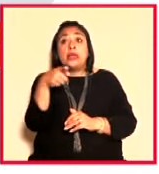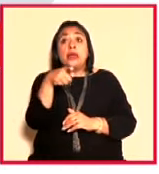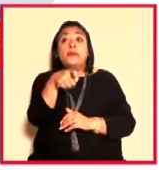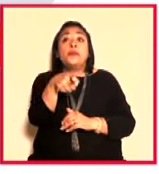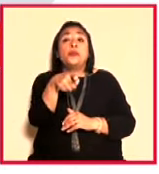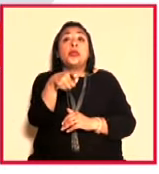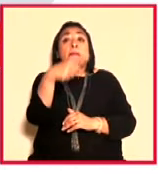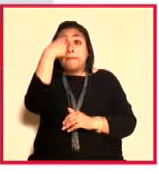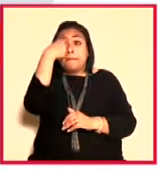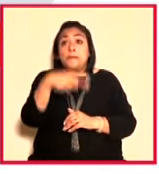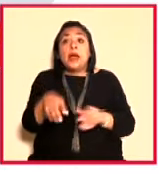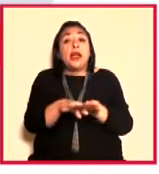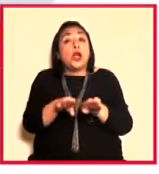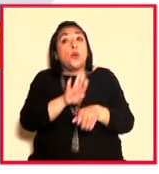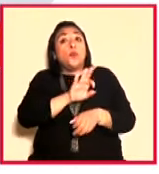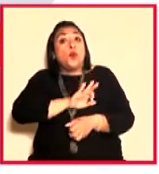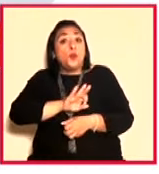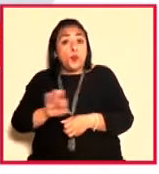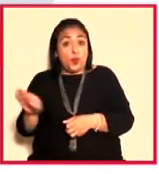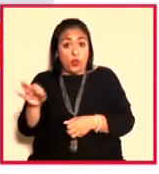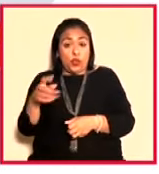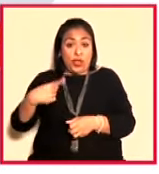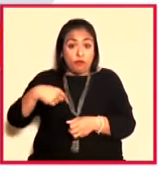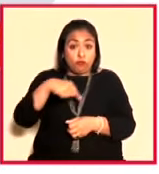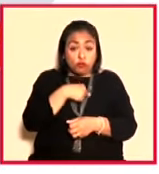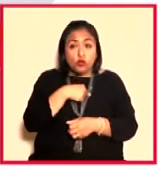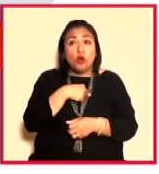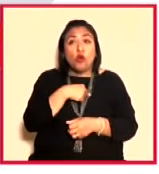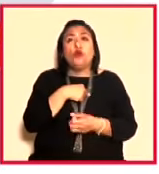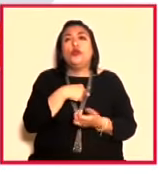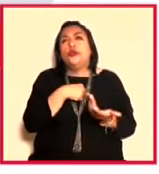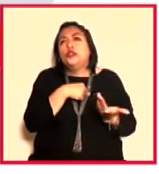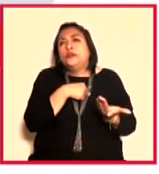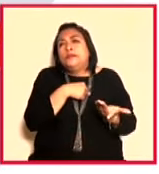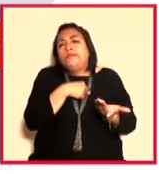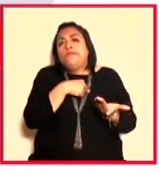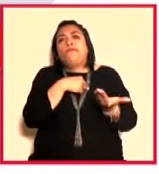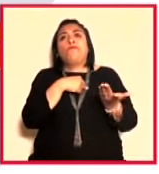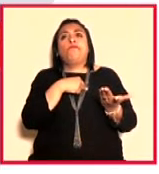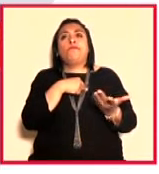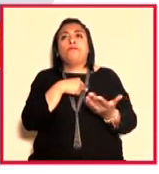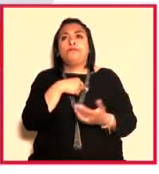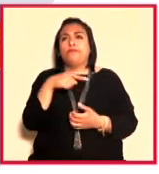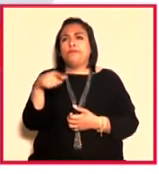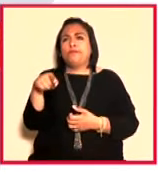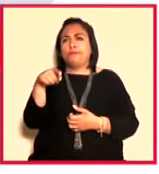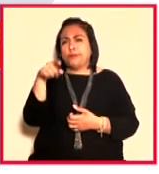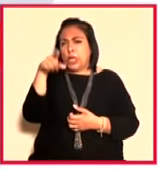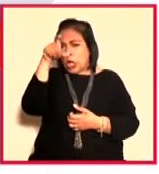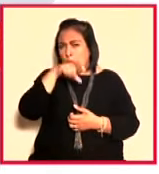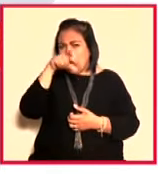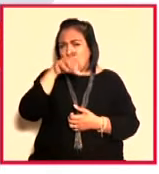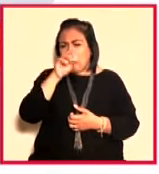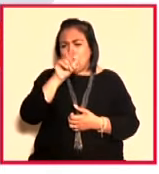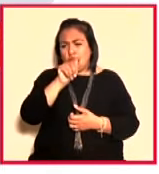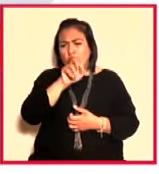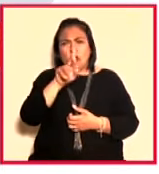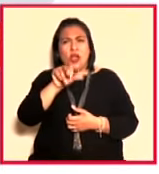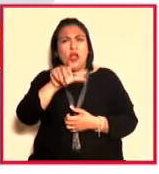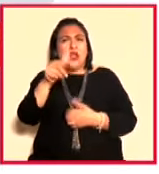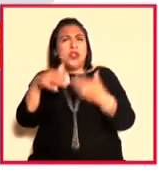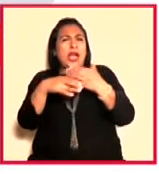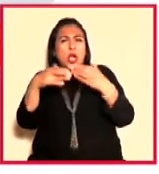cómo podemos como dar como una cultura y como una otra cosa que la gente que